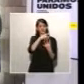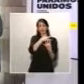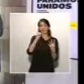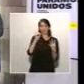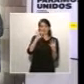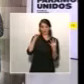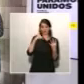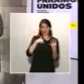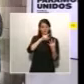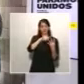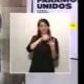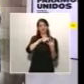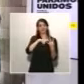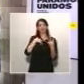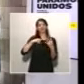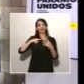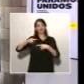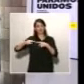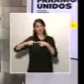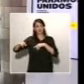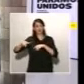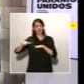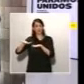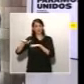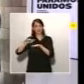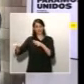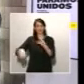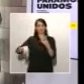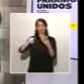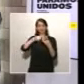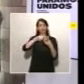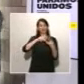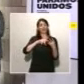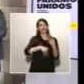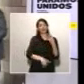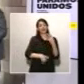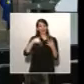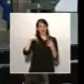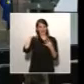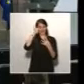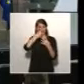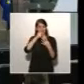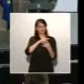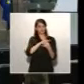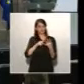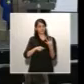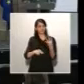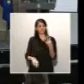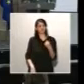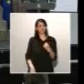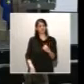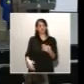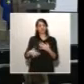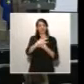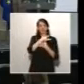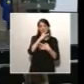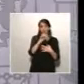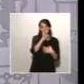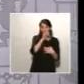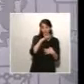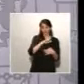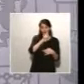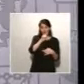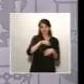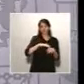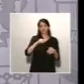y a los directores operativos José Ángel González y Laurentino Ceña. María José Rayo, secretaria general de Transportes, tiene la